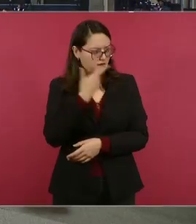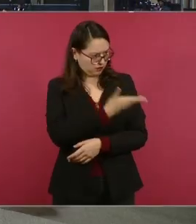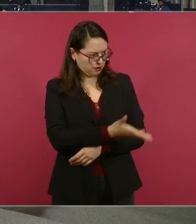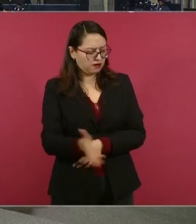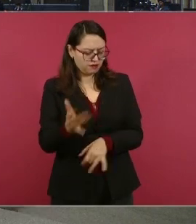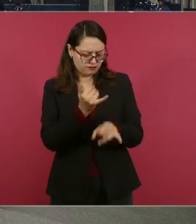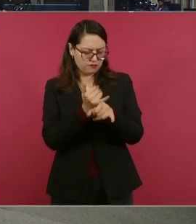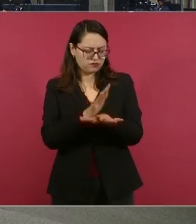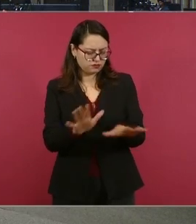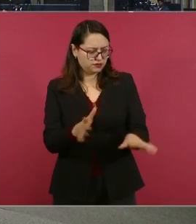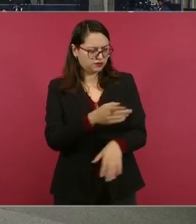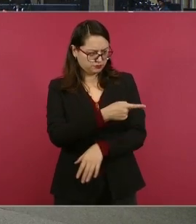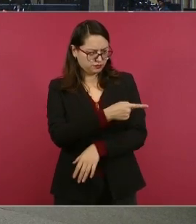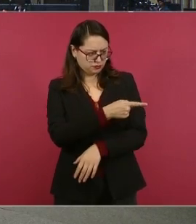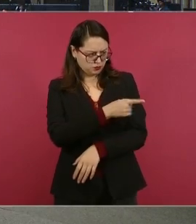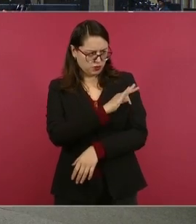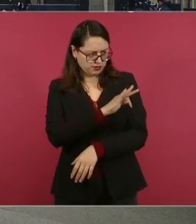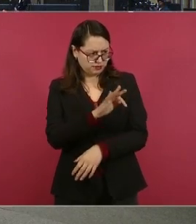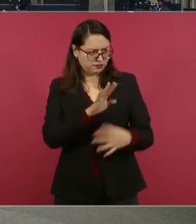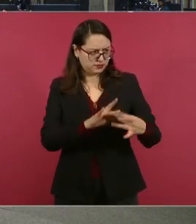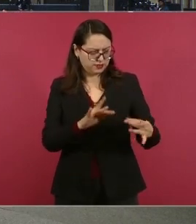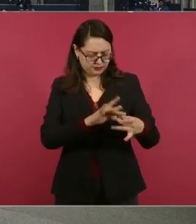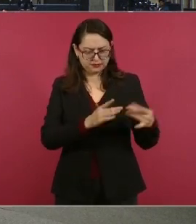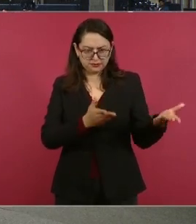A ver, forma.